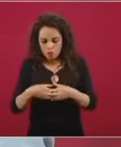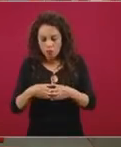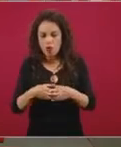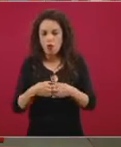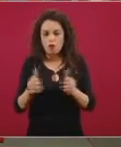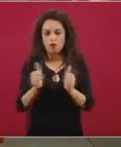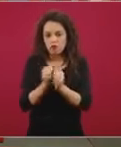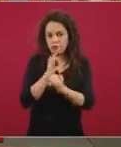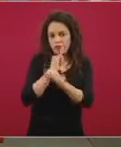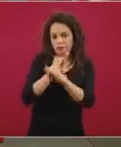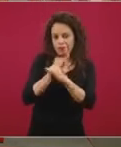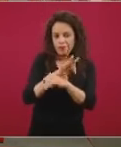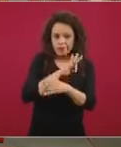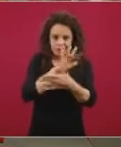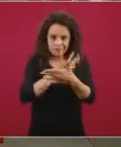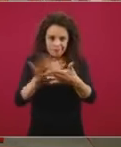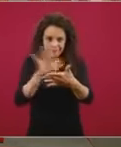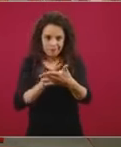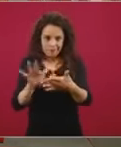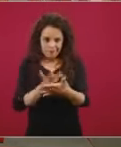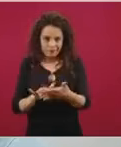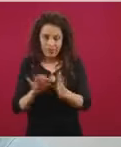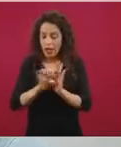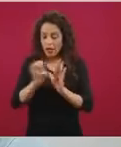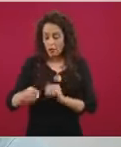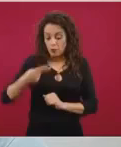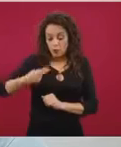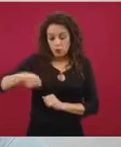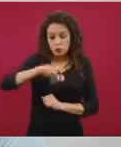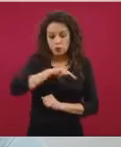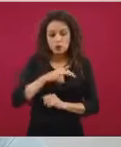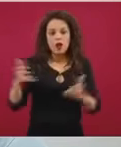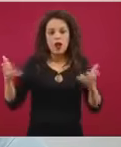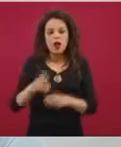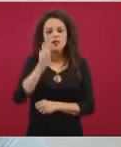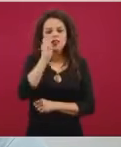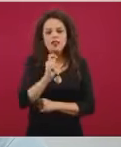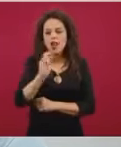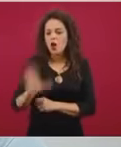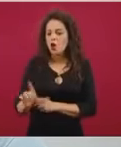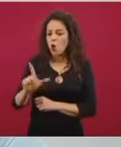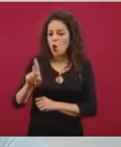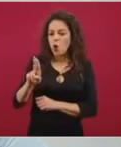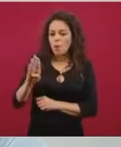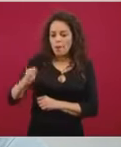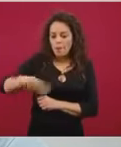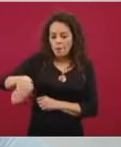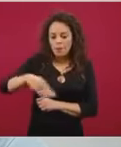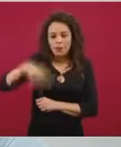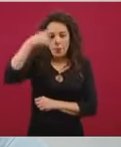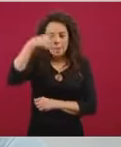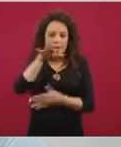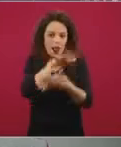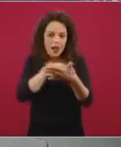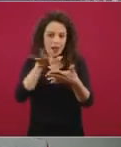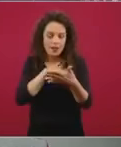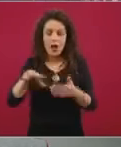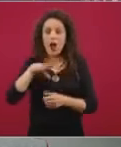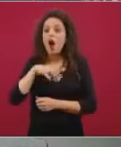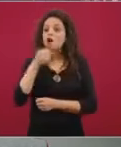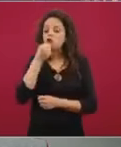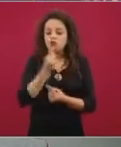hemos estado formando, por ejemplo, clubes de lectura, y en esos clubes de lectura donde hay niños,